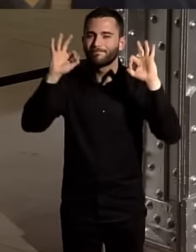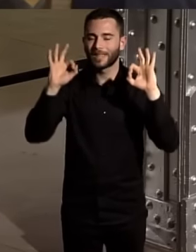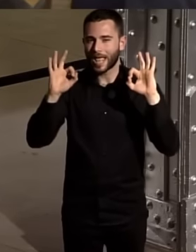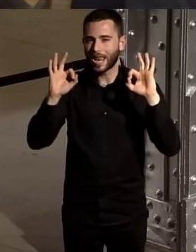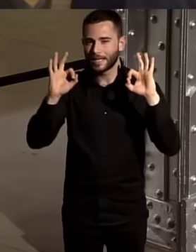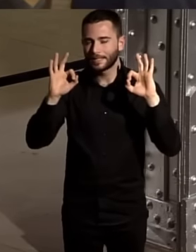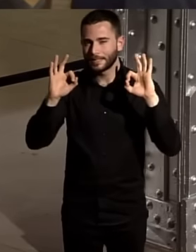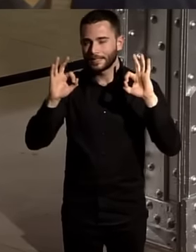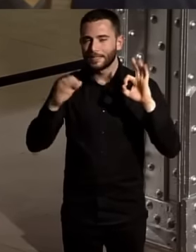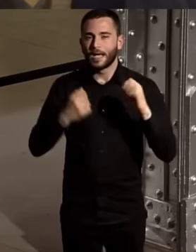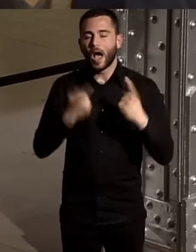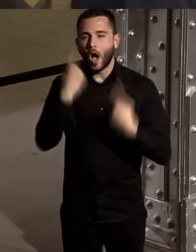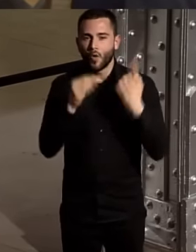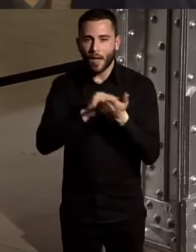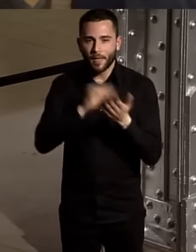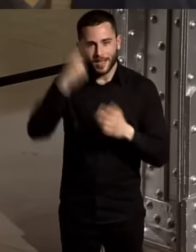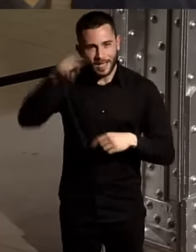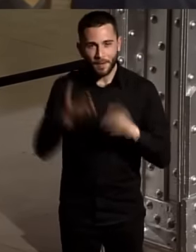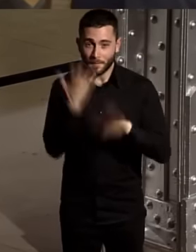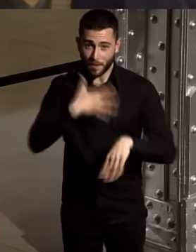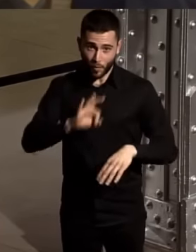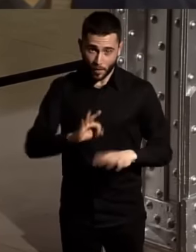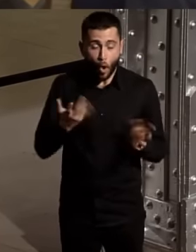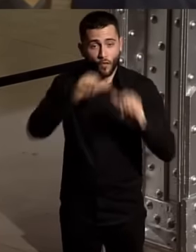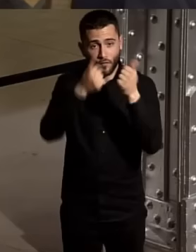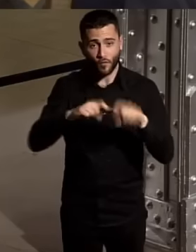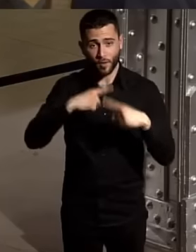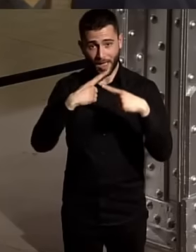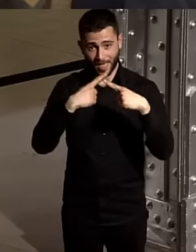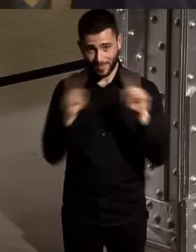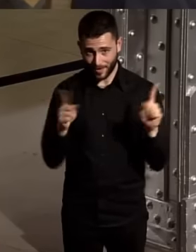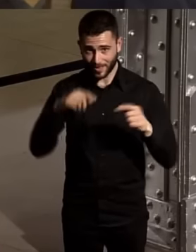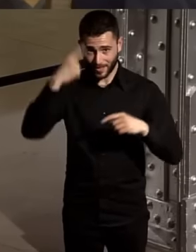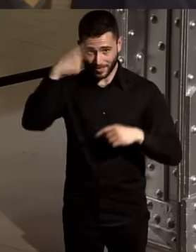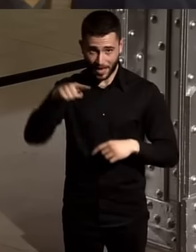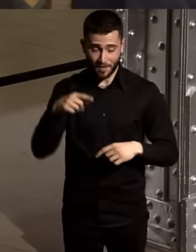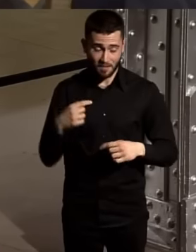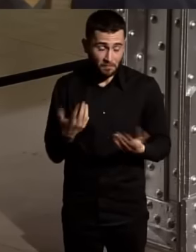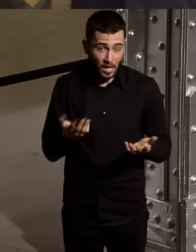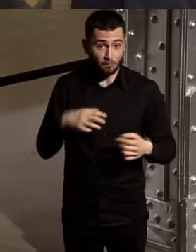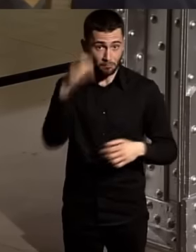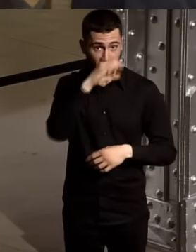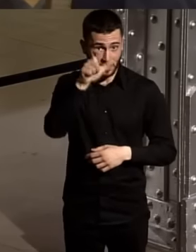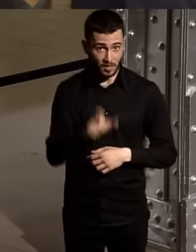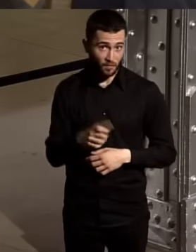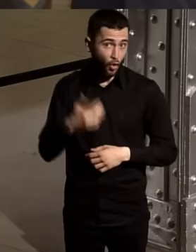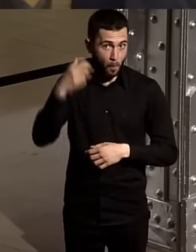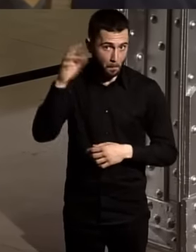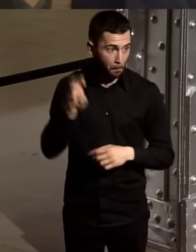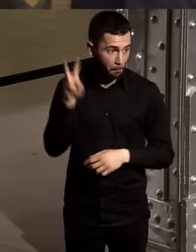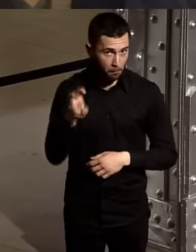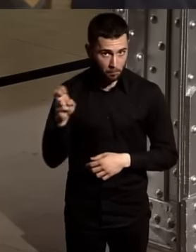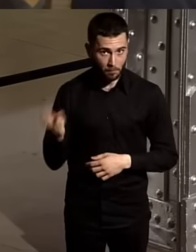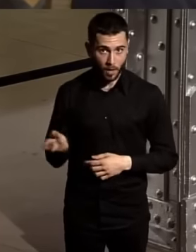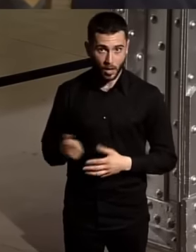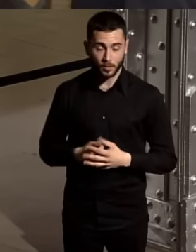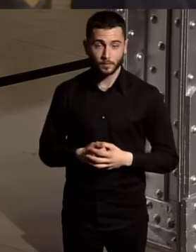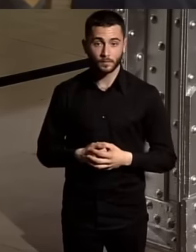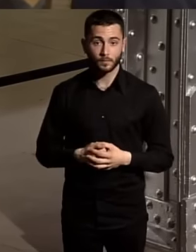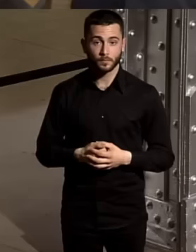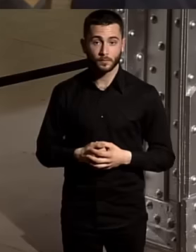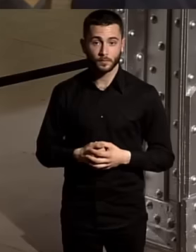a algunas cosas o de una forma diferente que eso también es válido para el científico eh A eso a mundos de alguna manera que